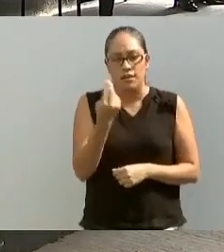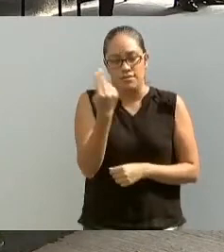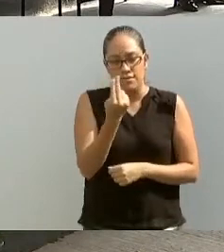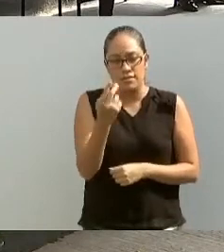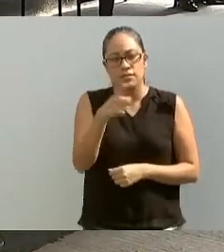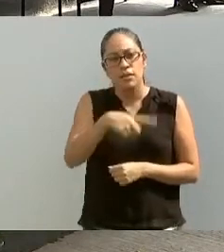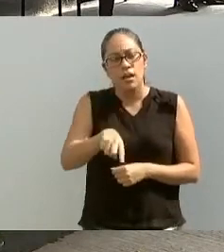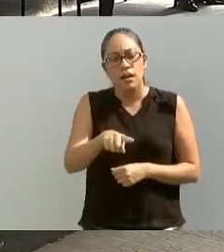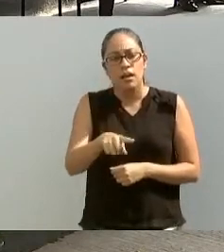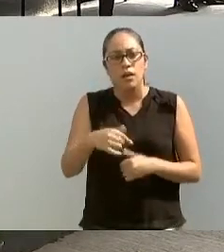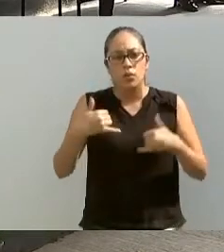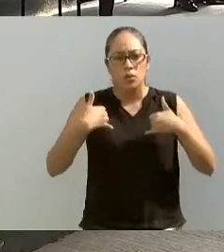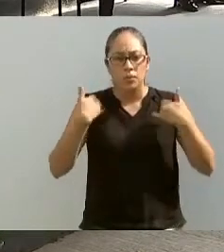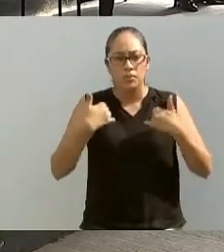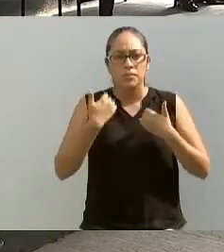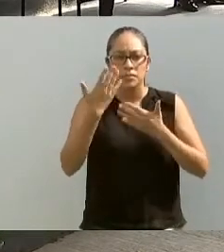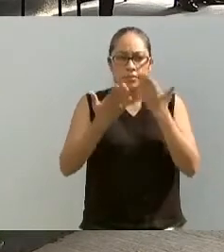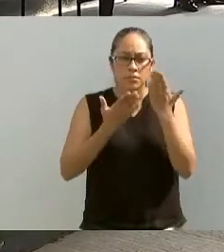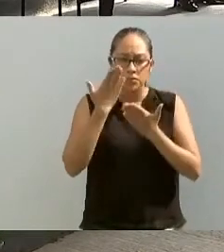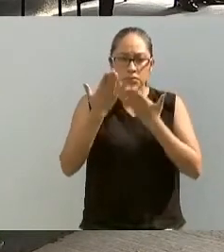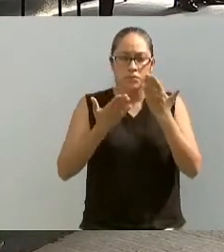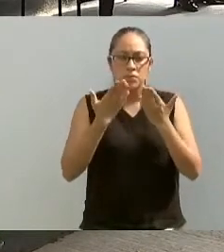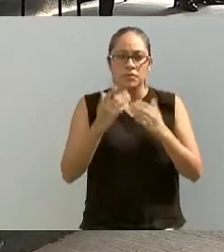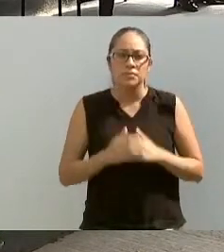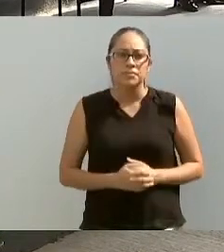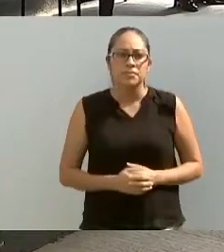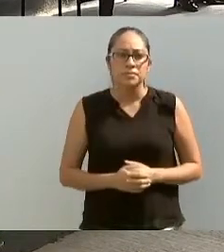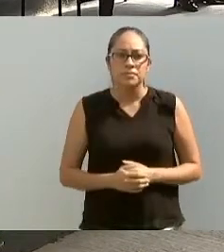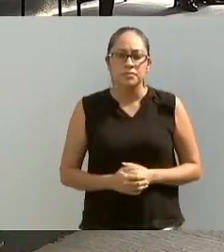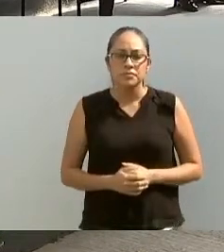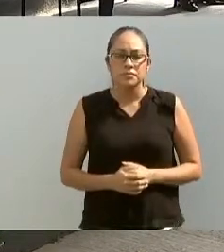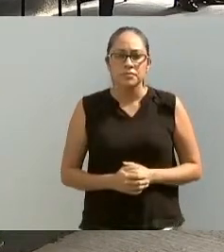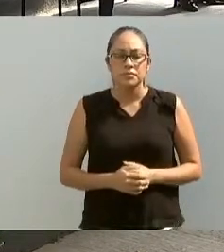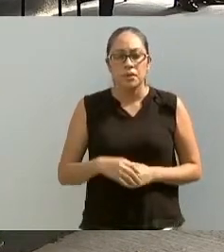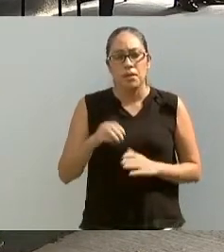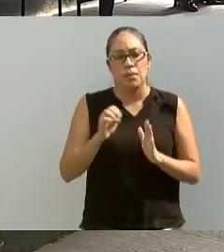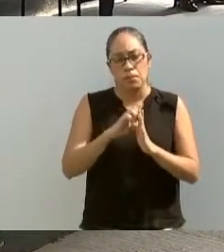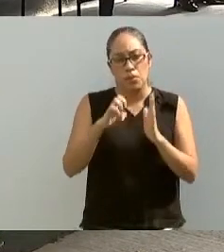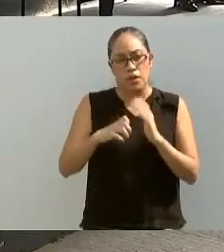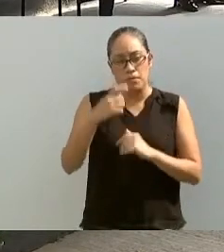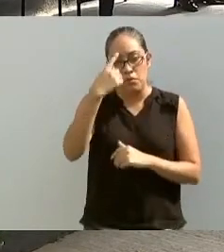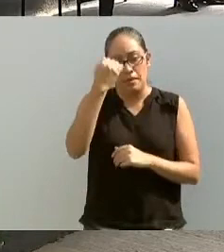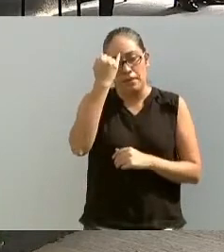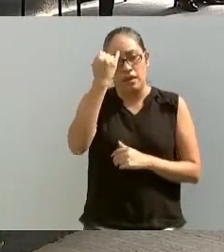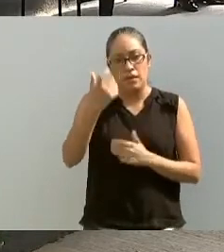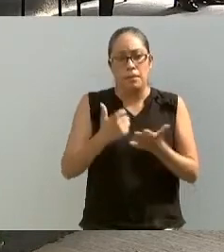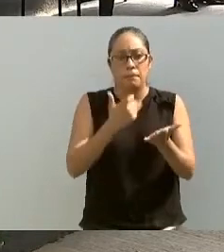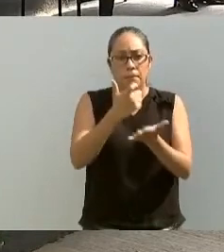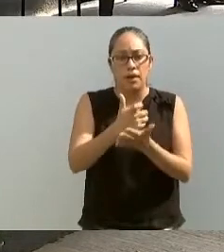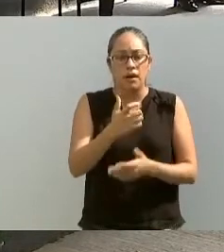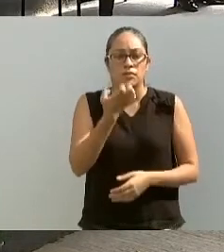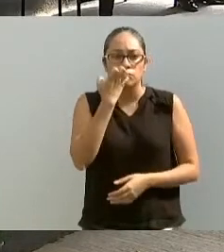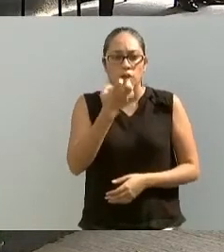estudiar los que contaran con dinero para pagar colegiaturas.